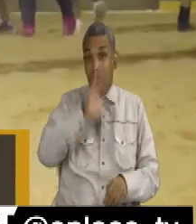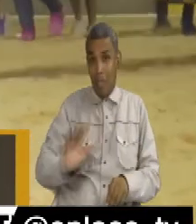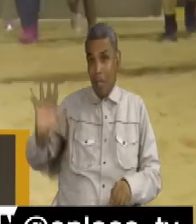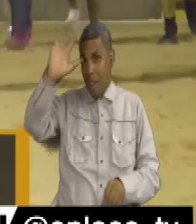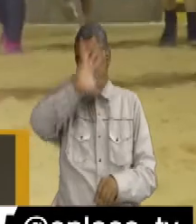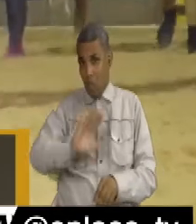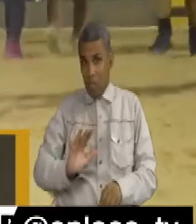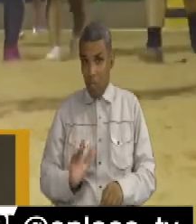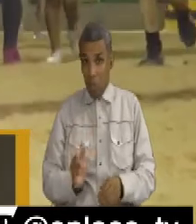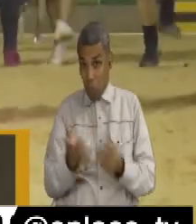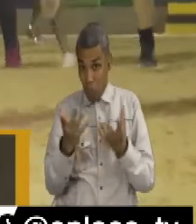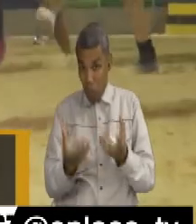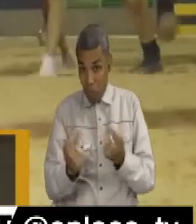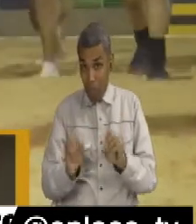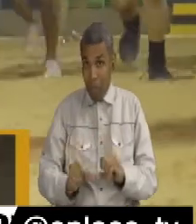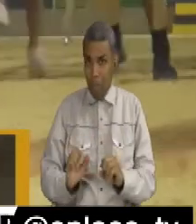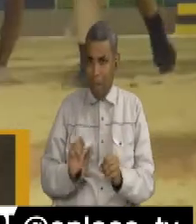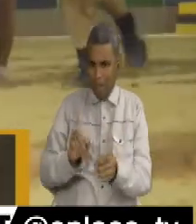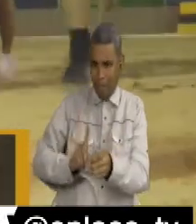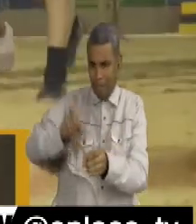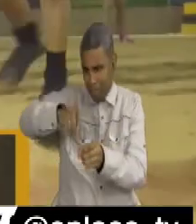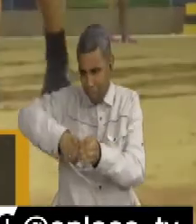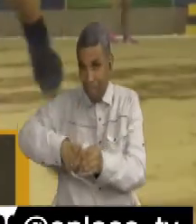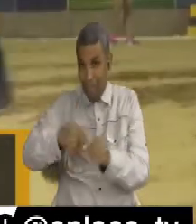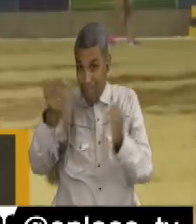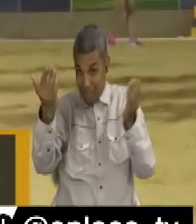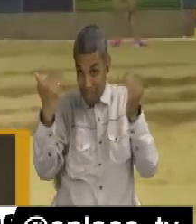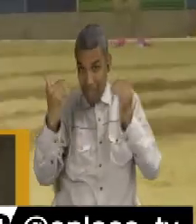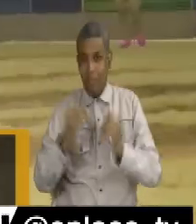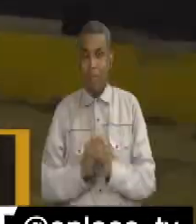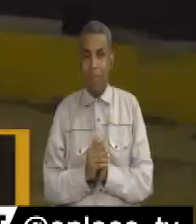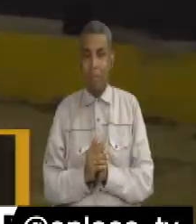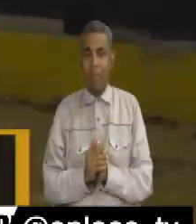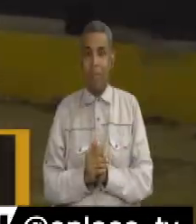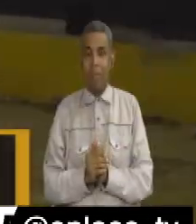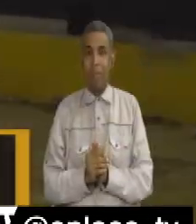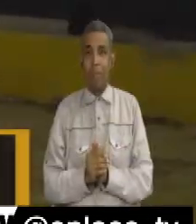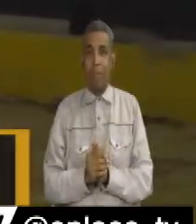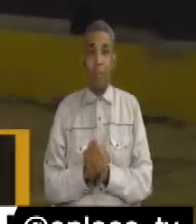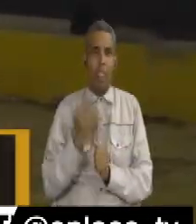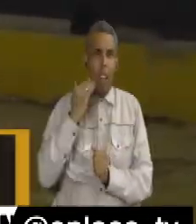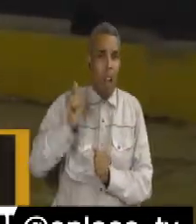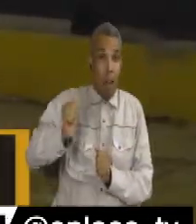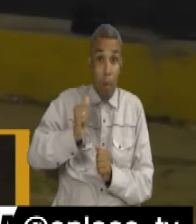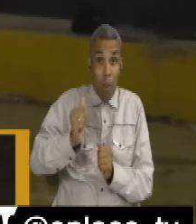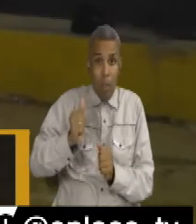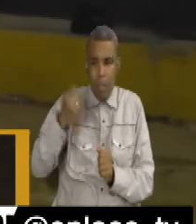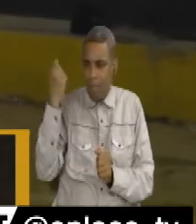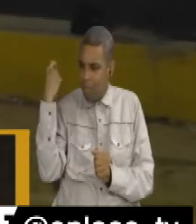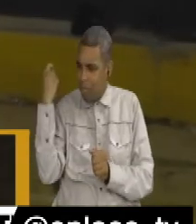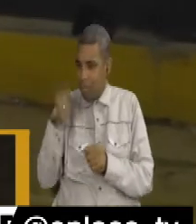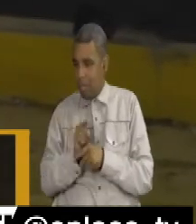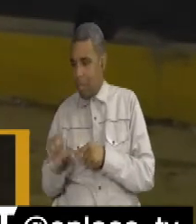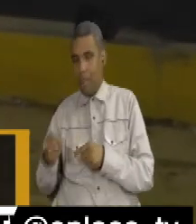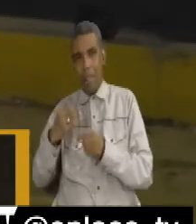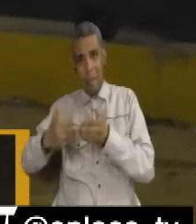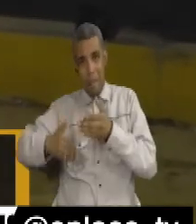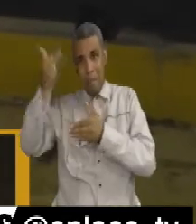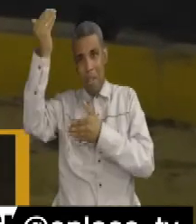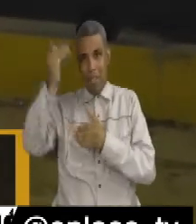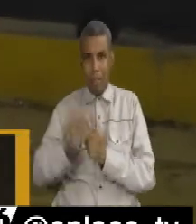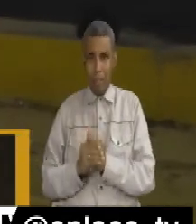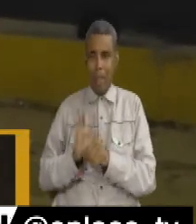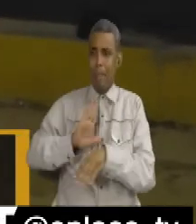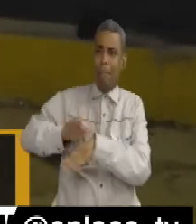a los que tiene invitaciones el club. En estos momentos la convocatoria de mujeres apenas inició esta semana.